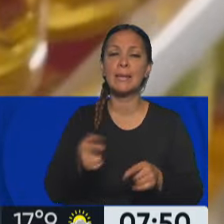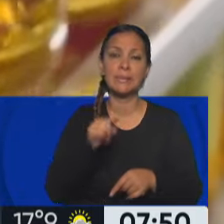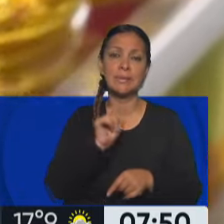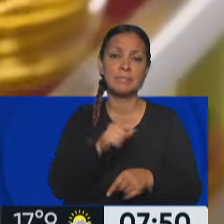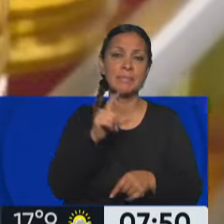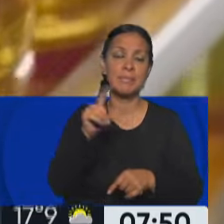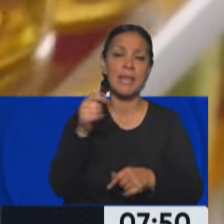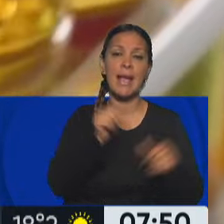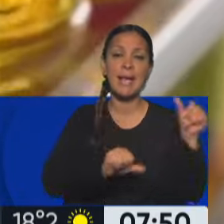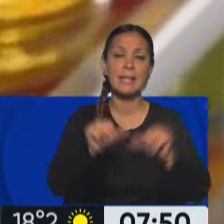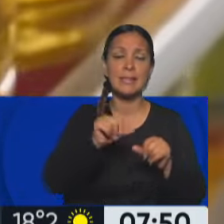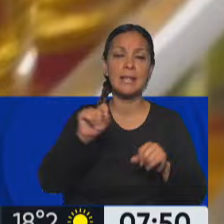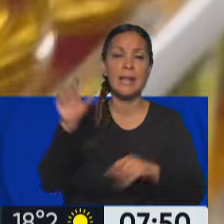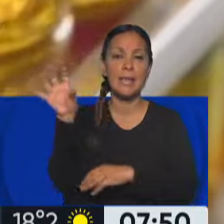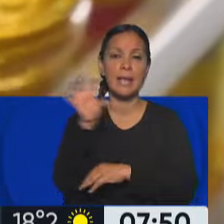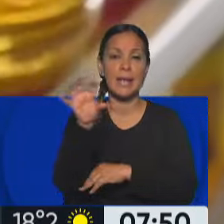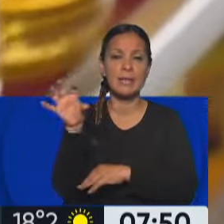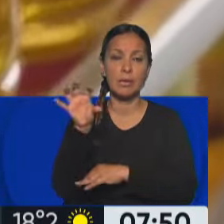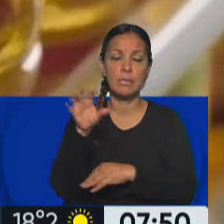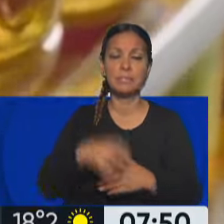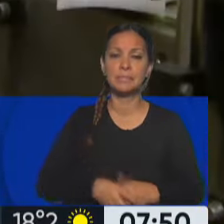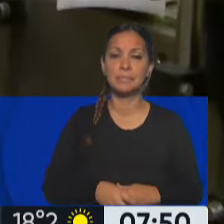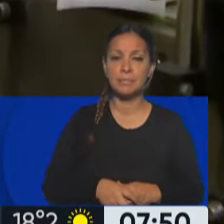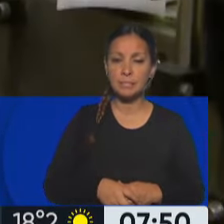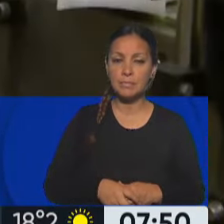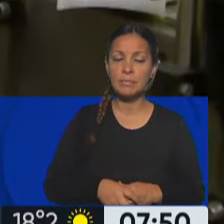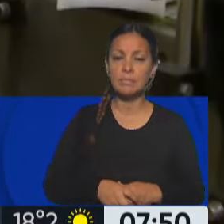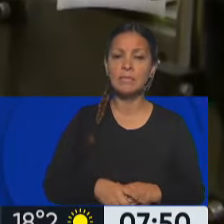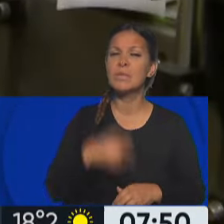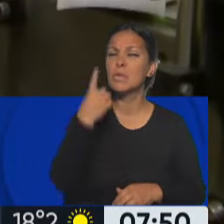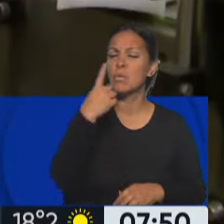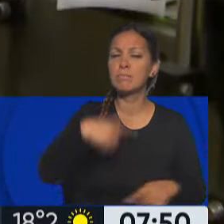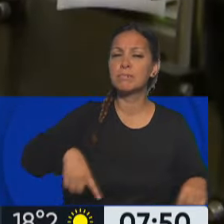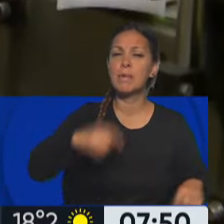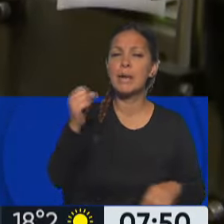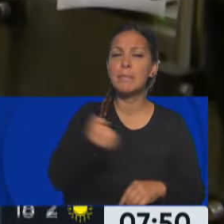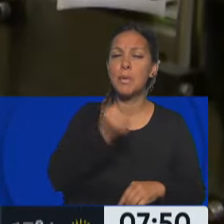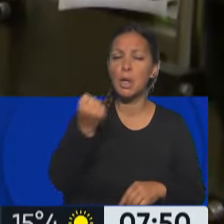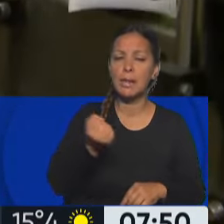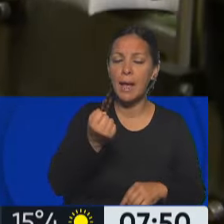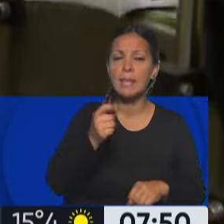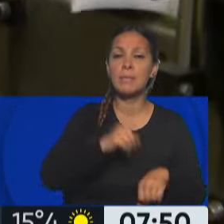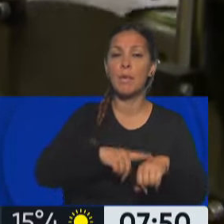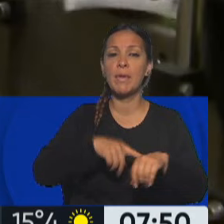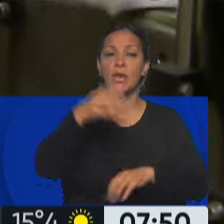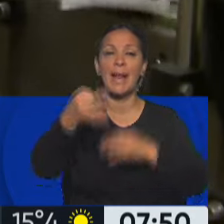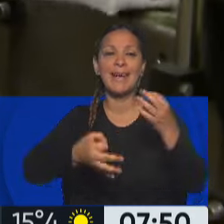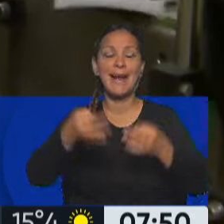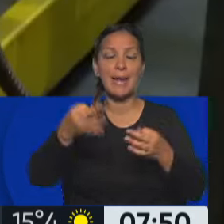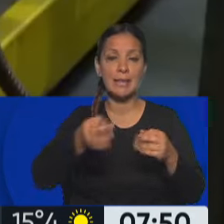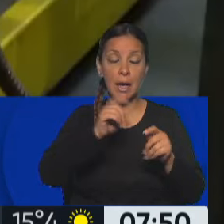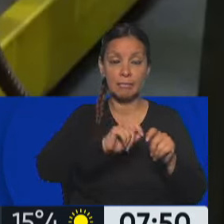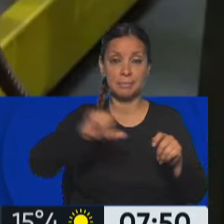ligeramente por encima del promedio del último quinquenio un factor clave a tener en cuenta a la hora de analizar este salto de